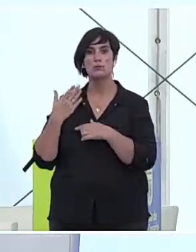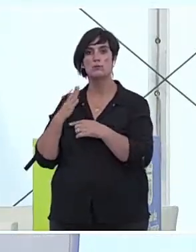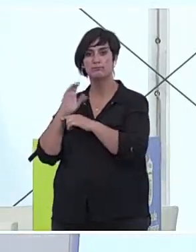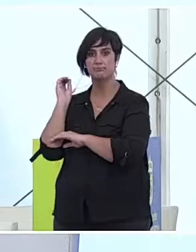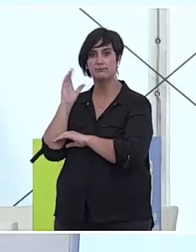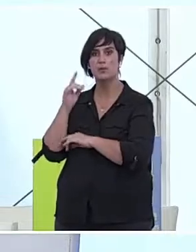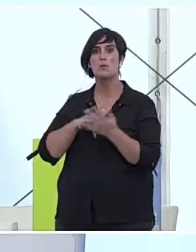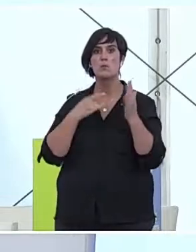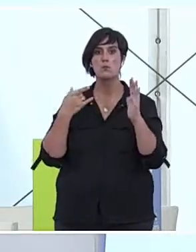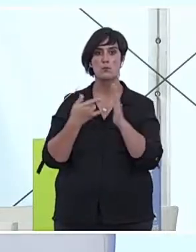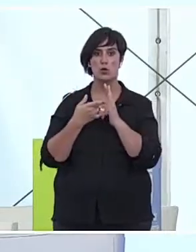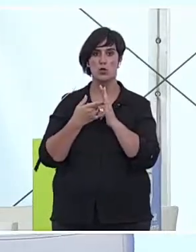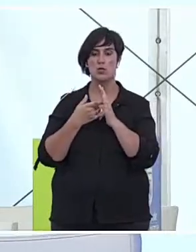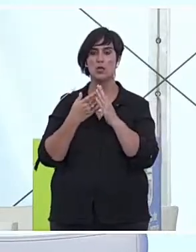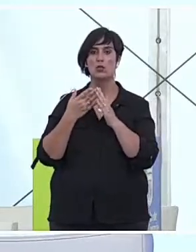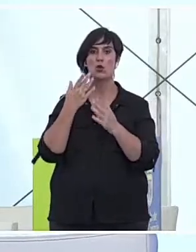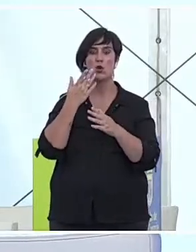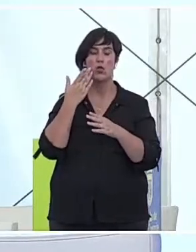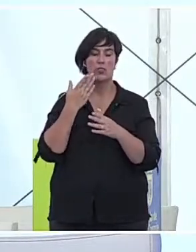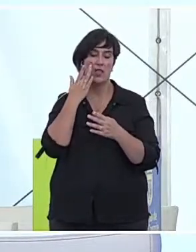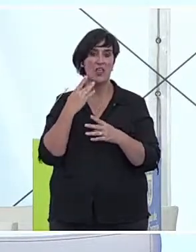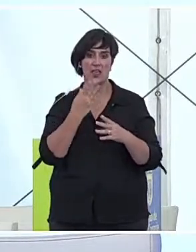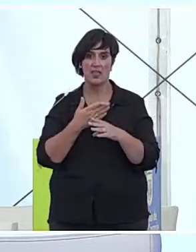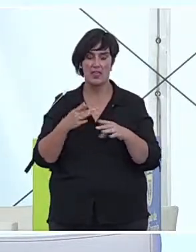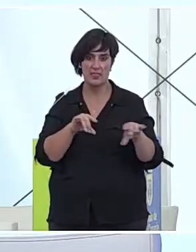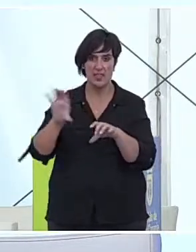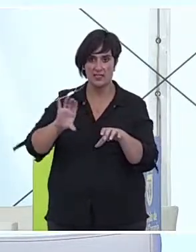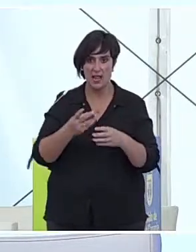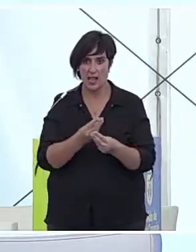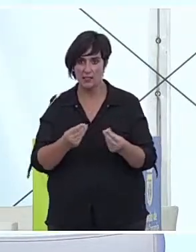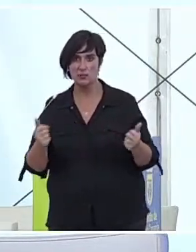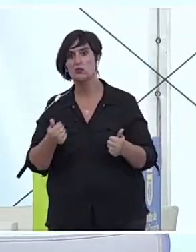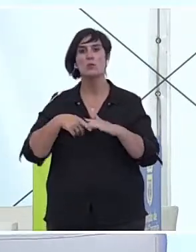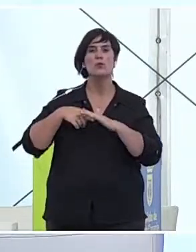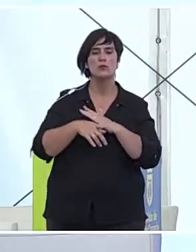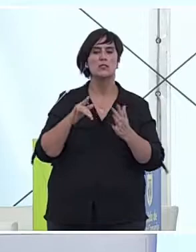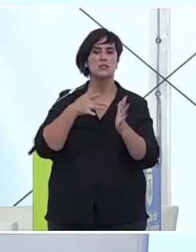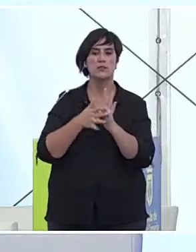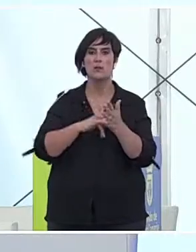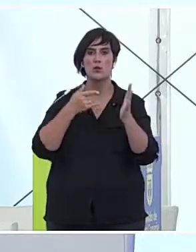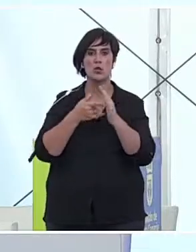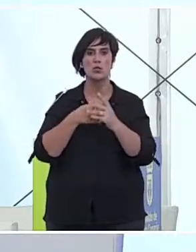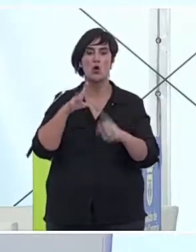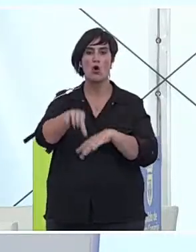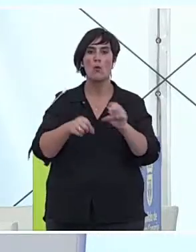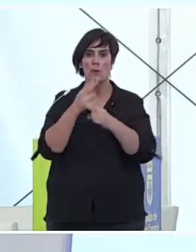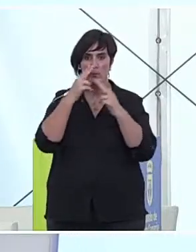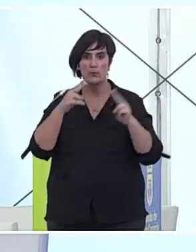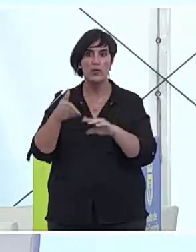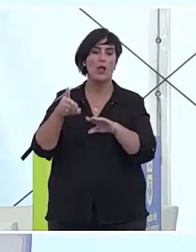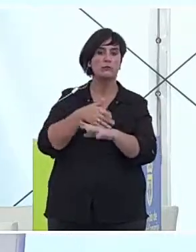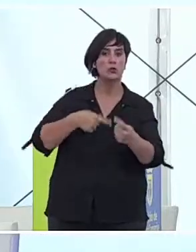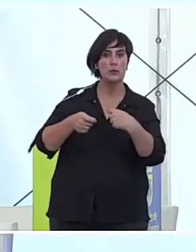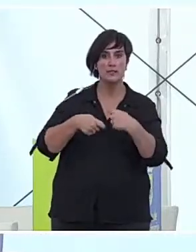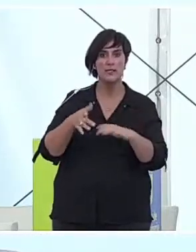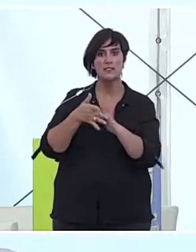presentar el proyecto de desalación en profundidad, que se trata de un proyecto de compra pública precomercial en el